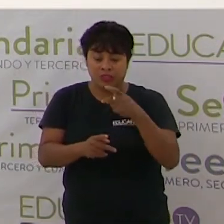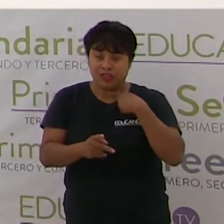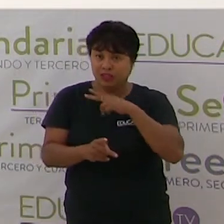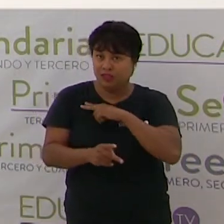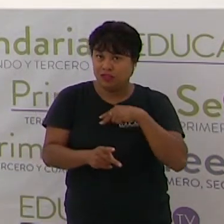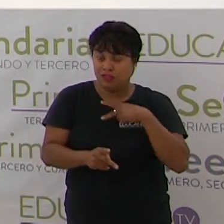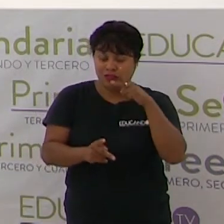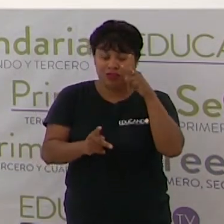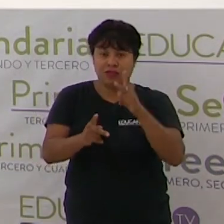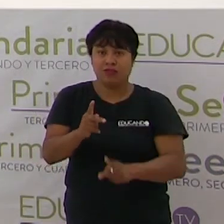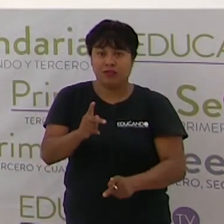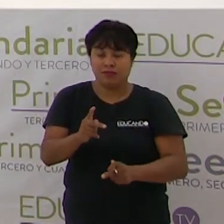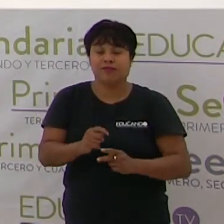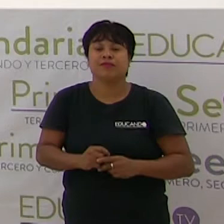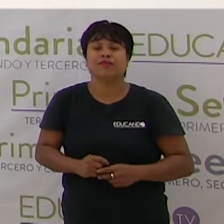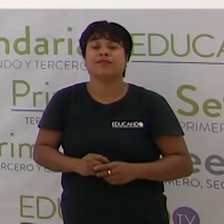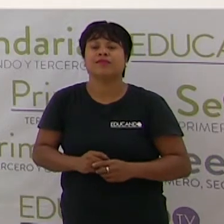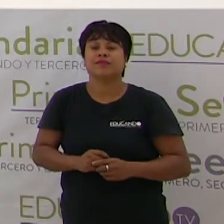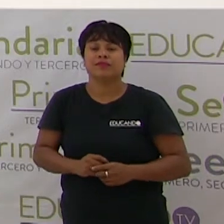sobró